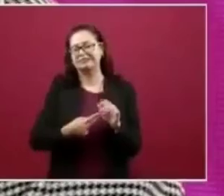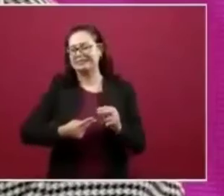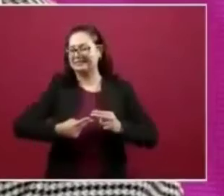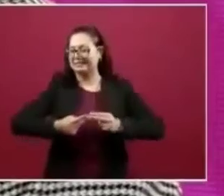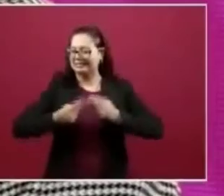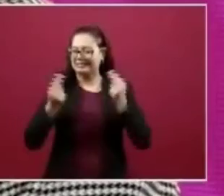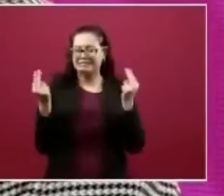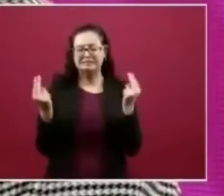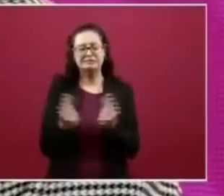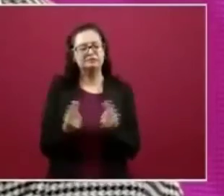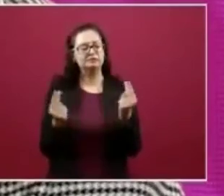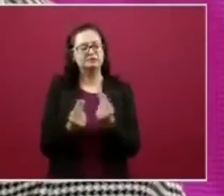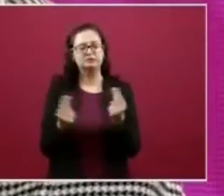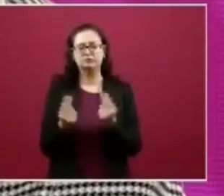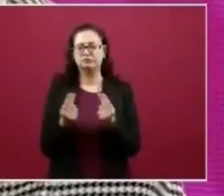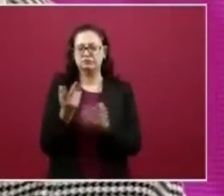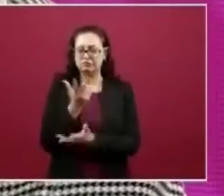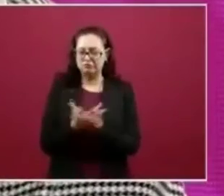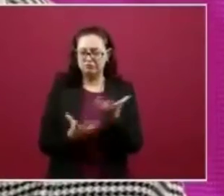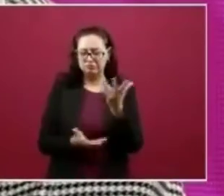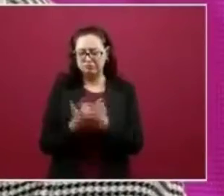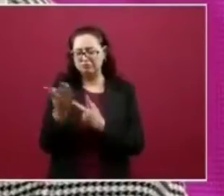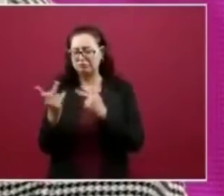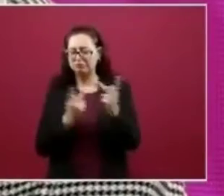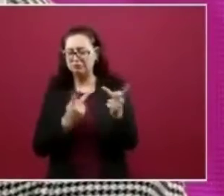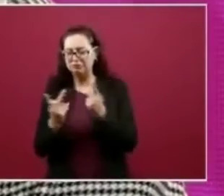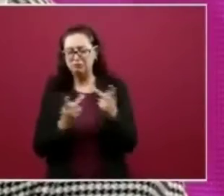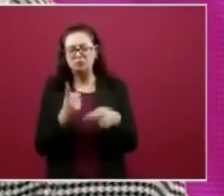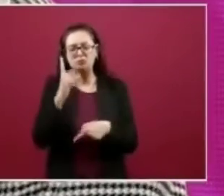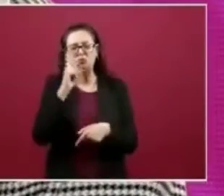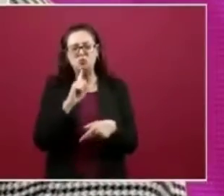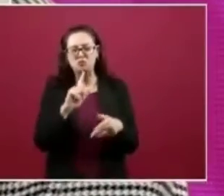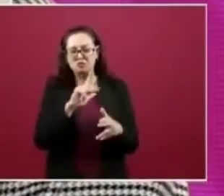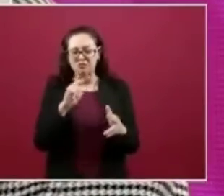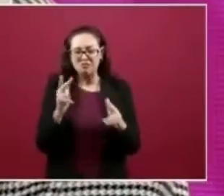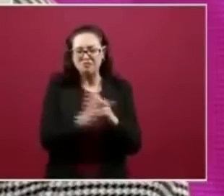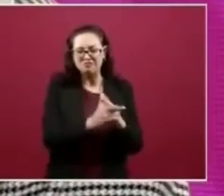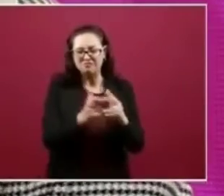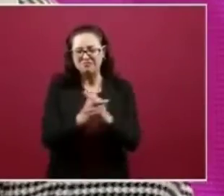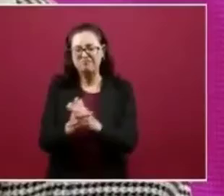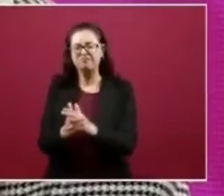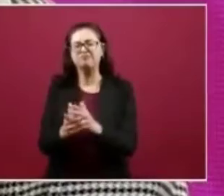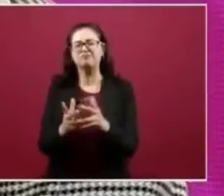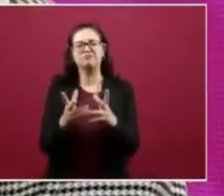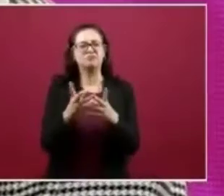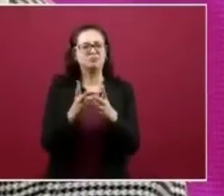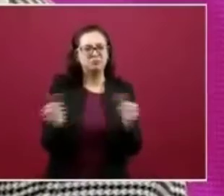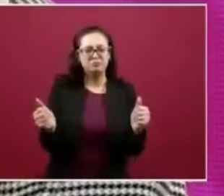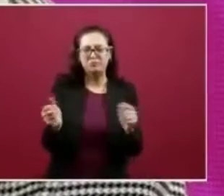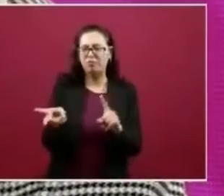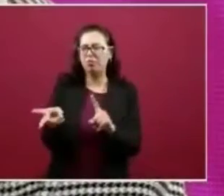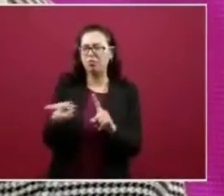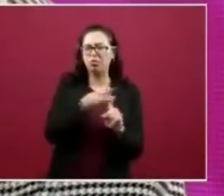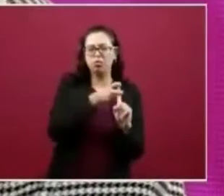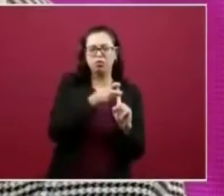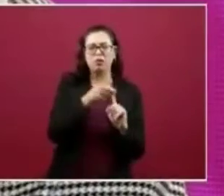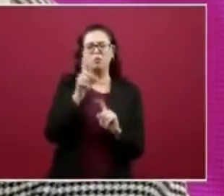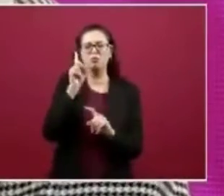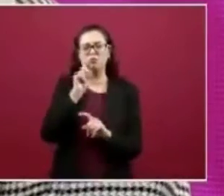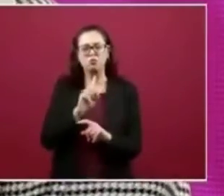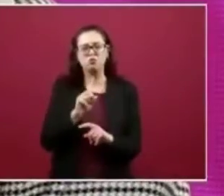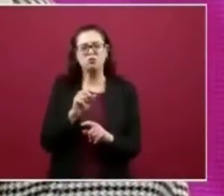medidas urgentes para prevenir las muertes violentas, los asesinatos y las desapariciones forzadas de